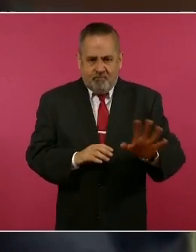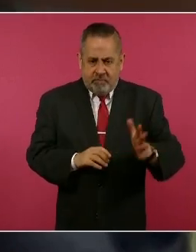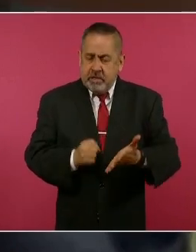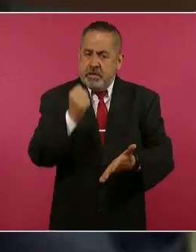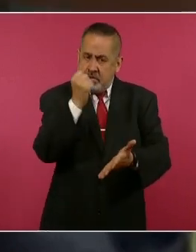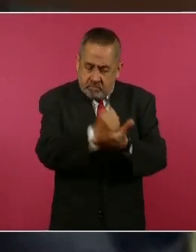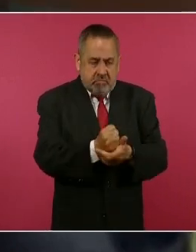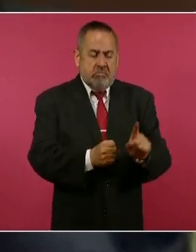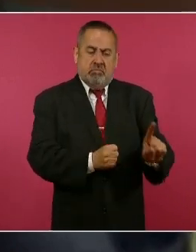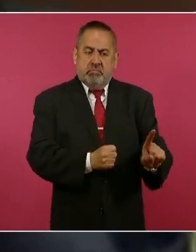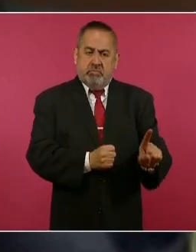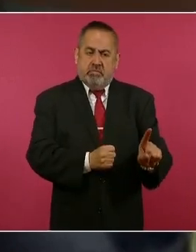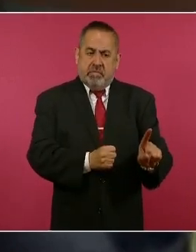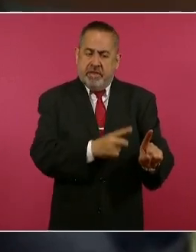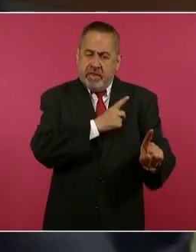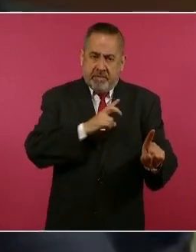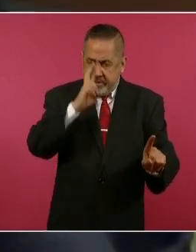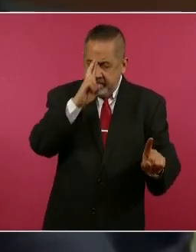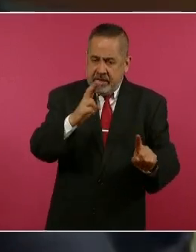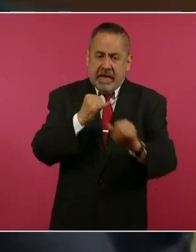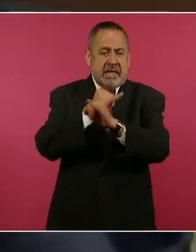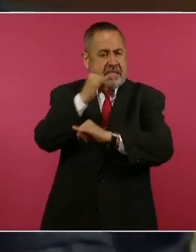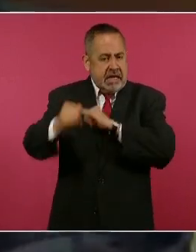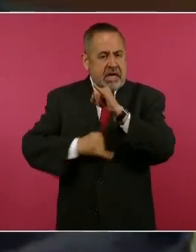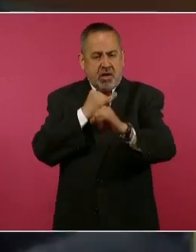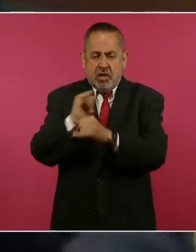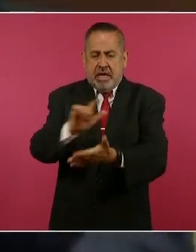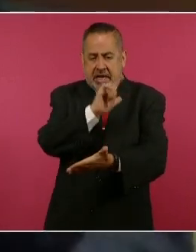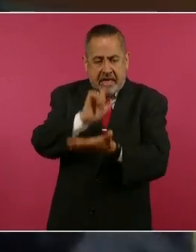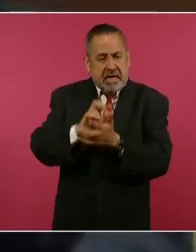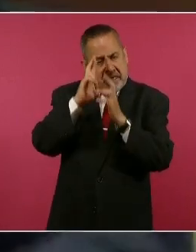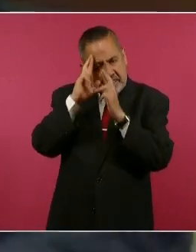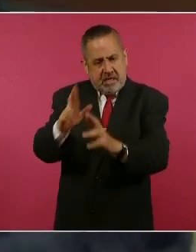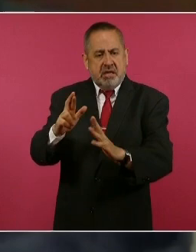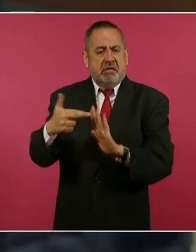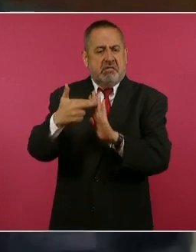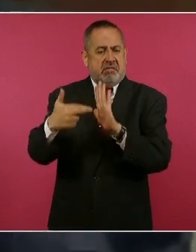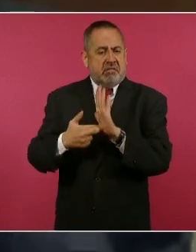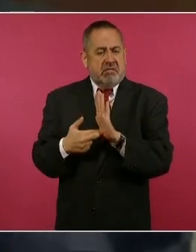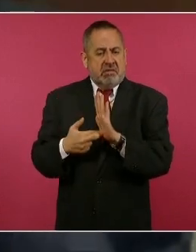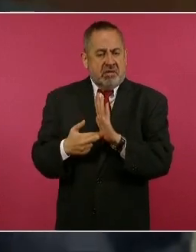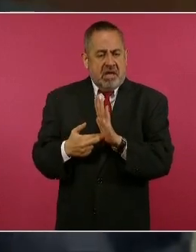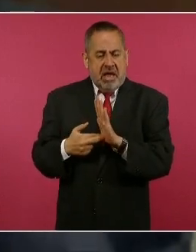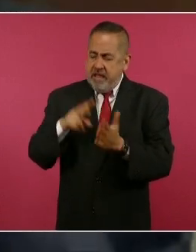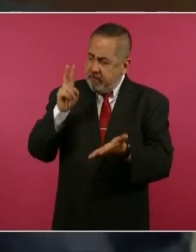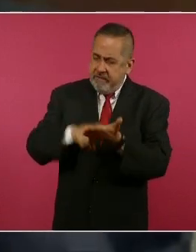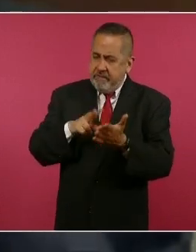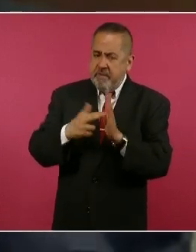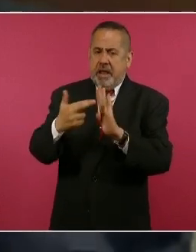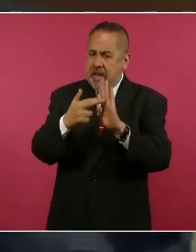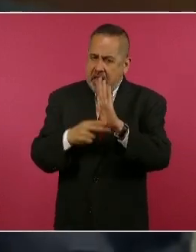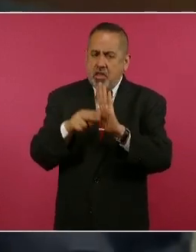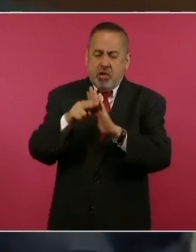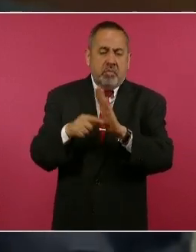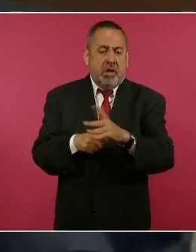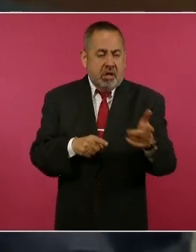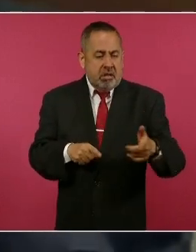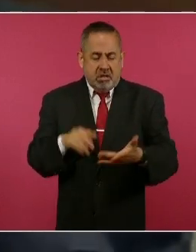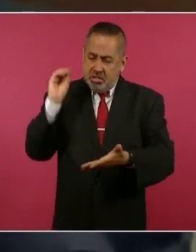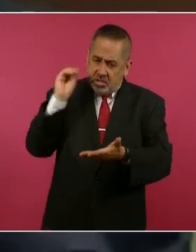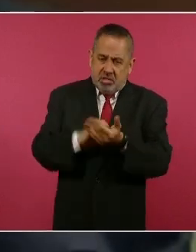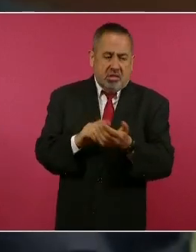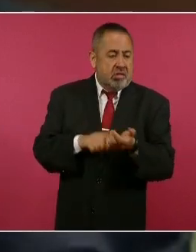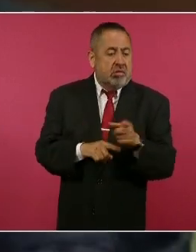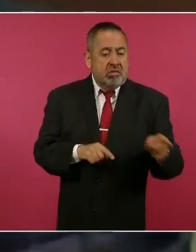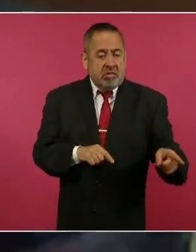se retome la senda de la legalidad internacional en el pleno respeto a las normas que le son fundamentales y se restituya